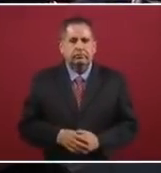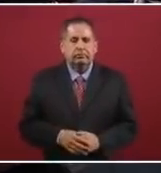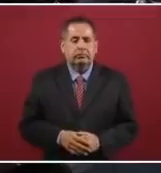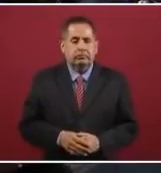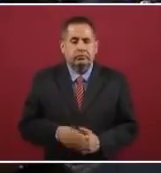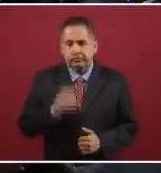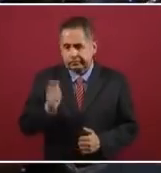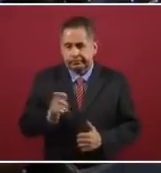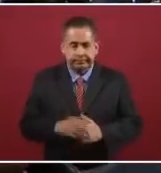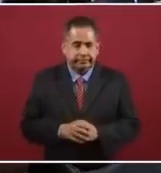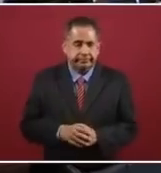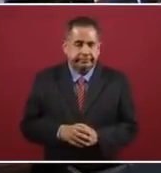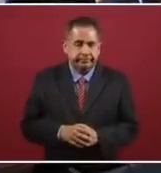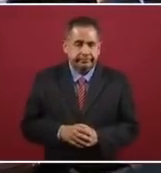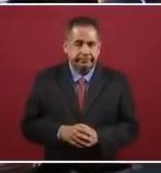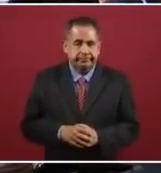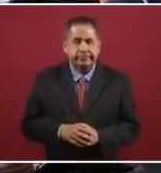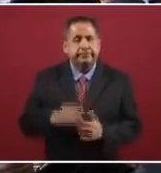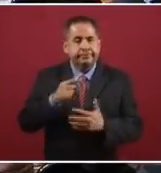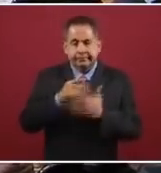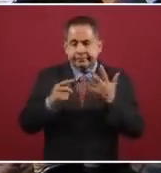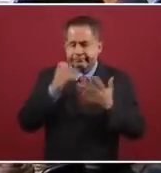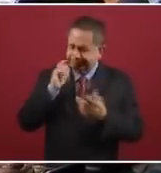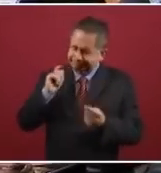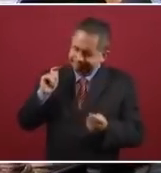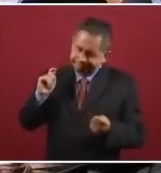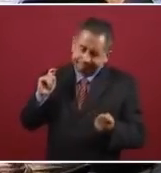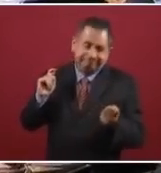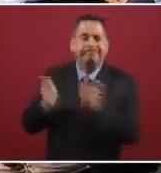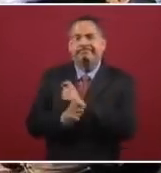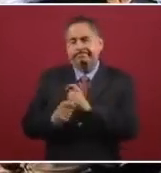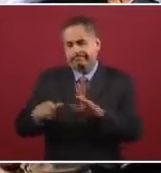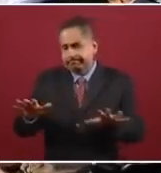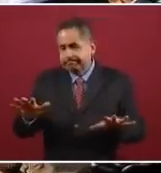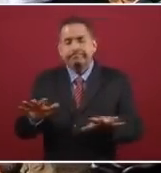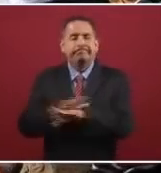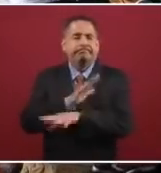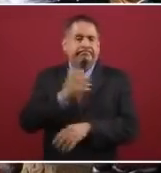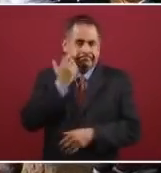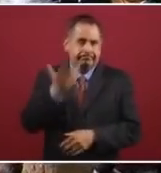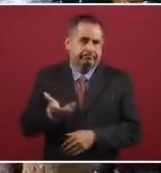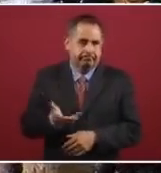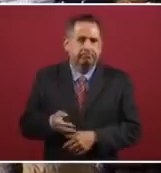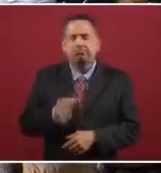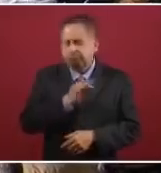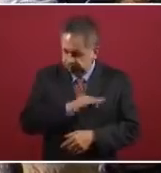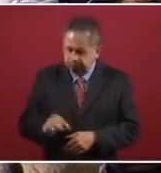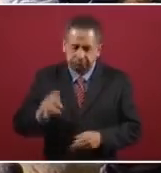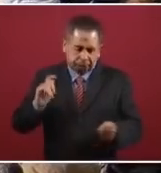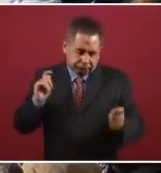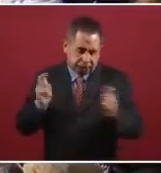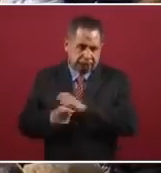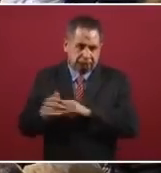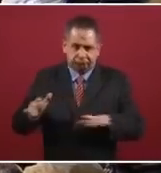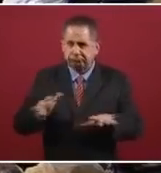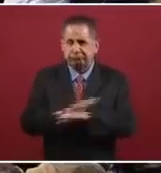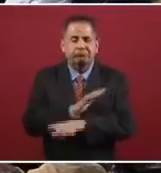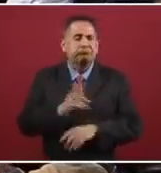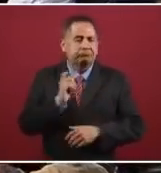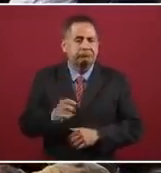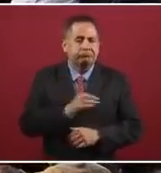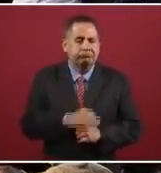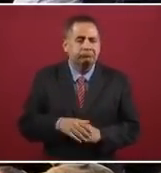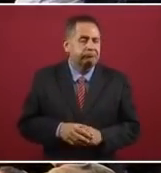Todo eso es lo que queremos cambiar, y se puede sin